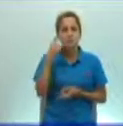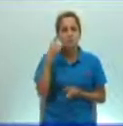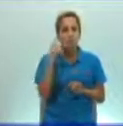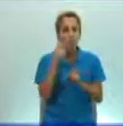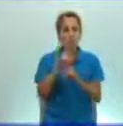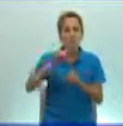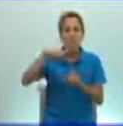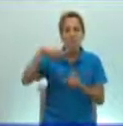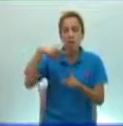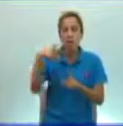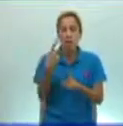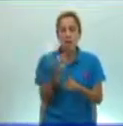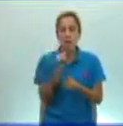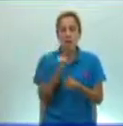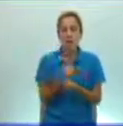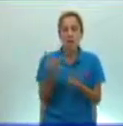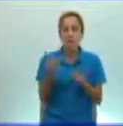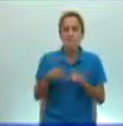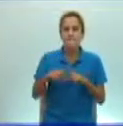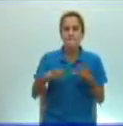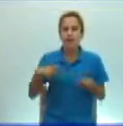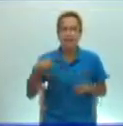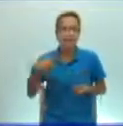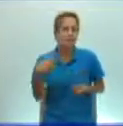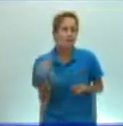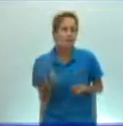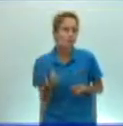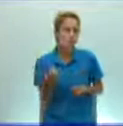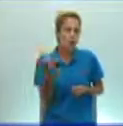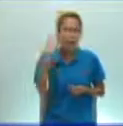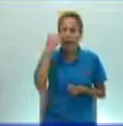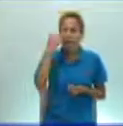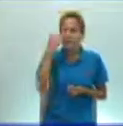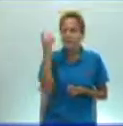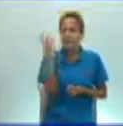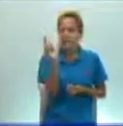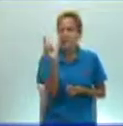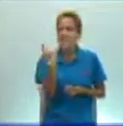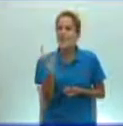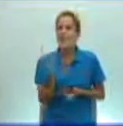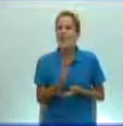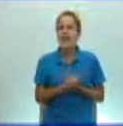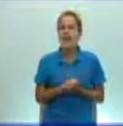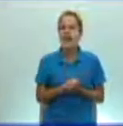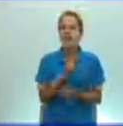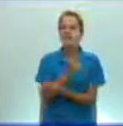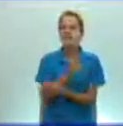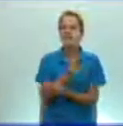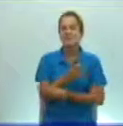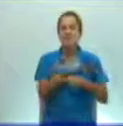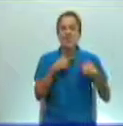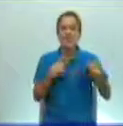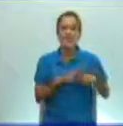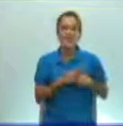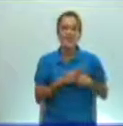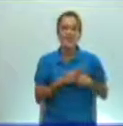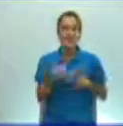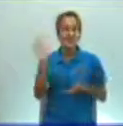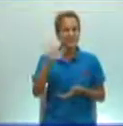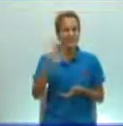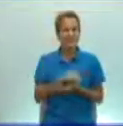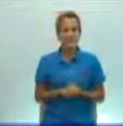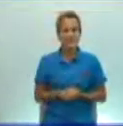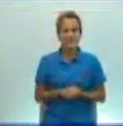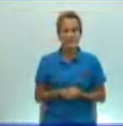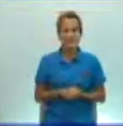próximo encuentro para continuar acariciando con las palabras y enseñando con el corazón. Hasta la próxima.